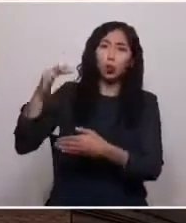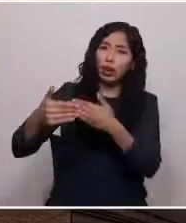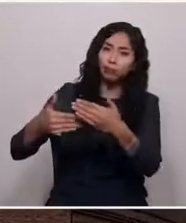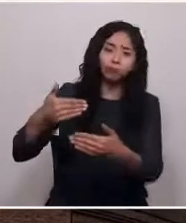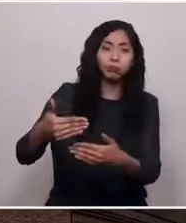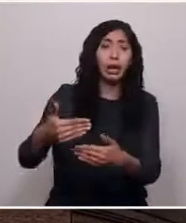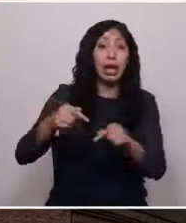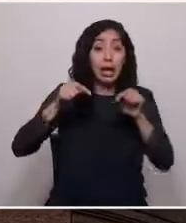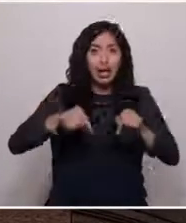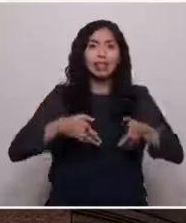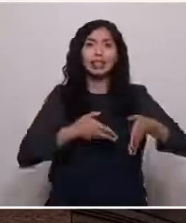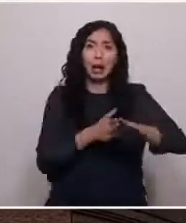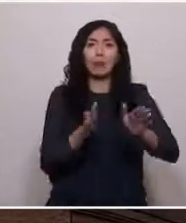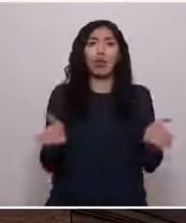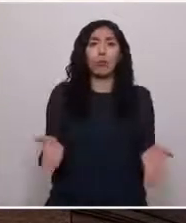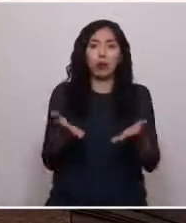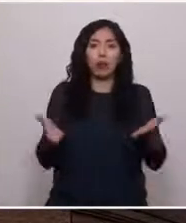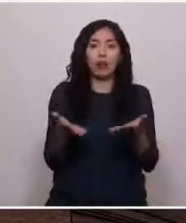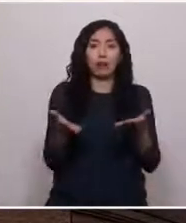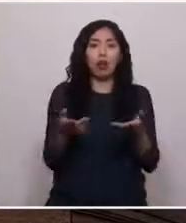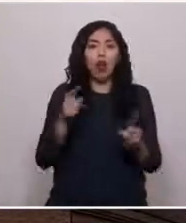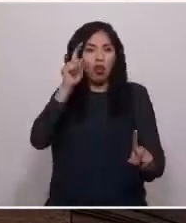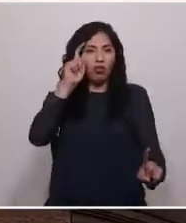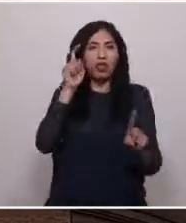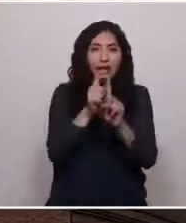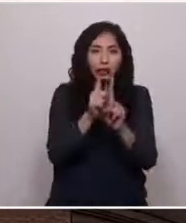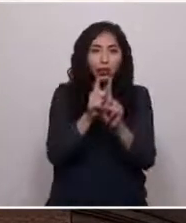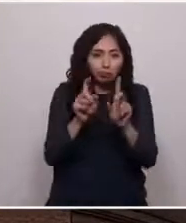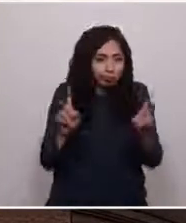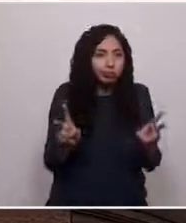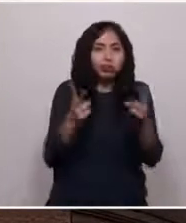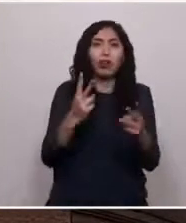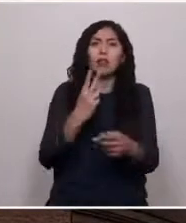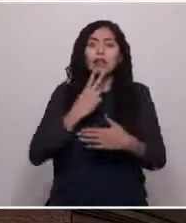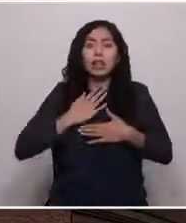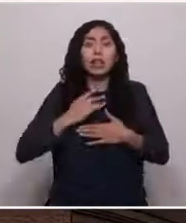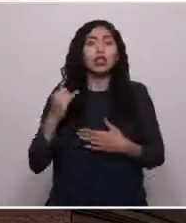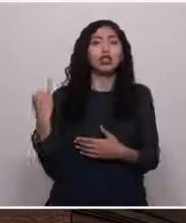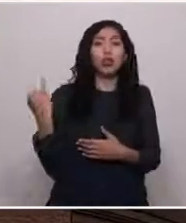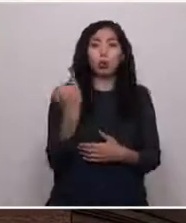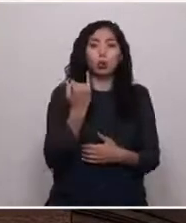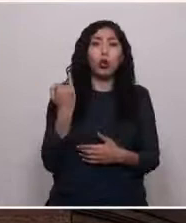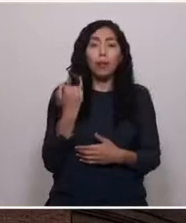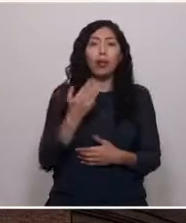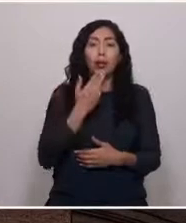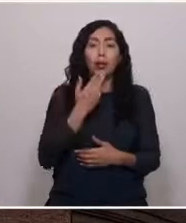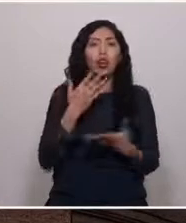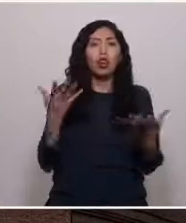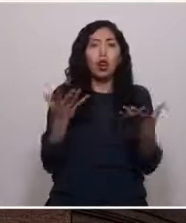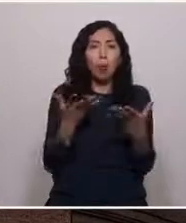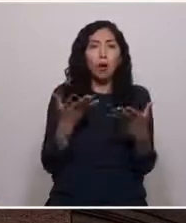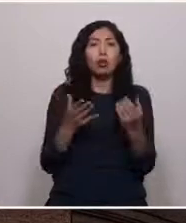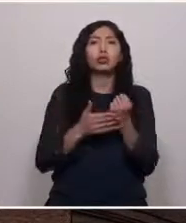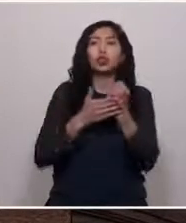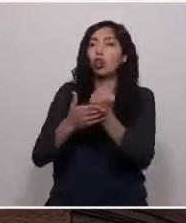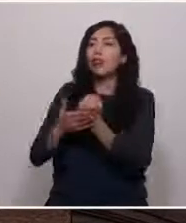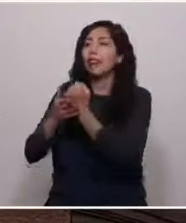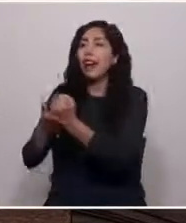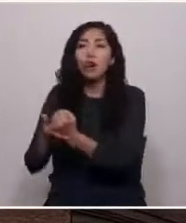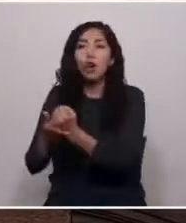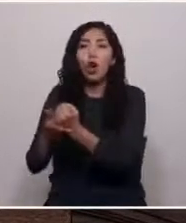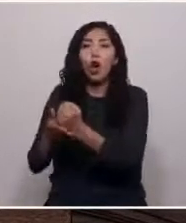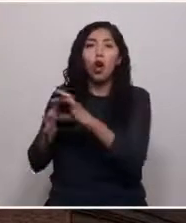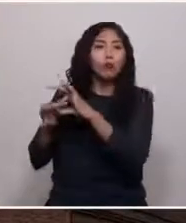camino que promoveremos con el fin de alcanzar la supervivencia la soberanía y la autonomía a través de formas solidarias y colaborativas